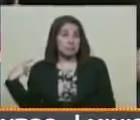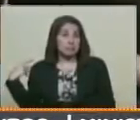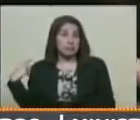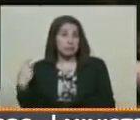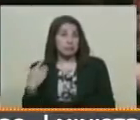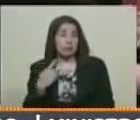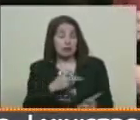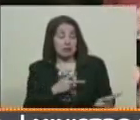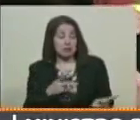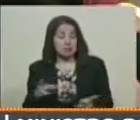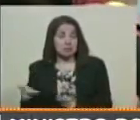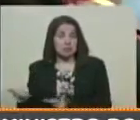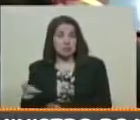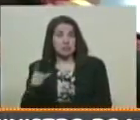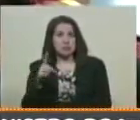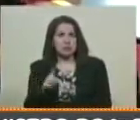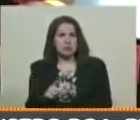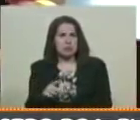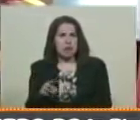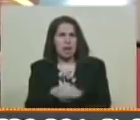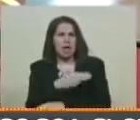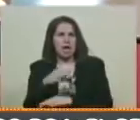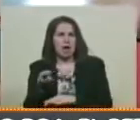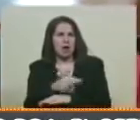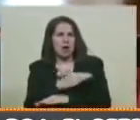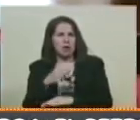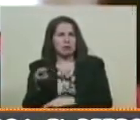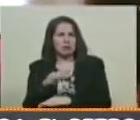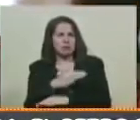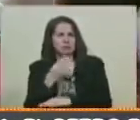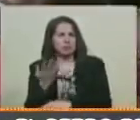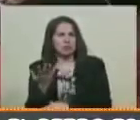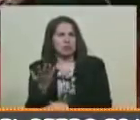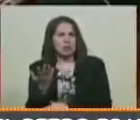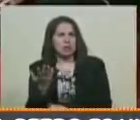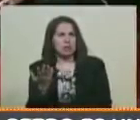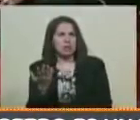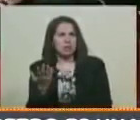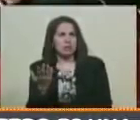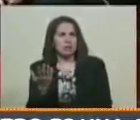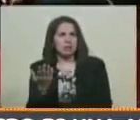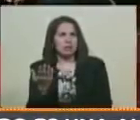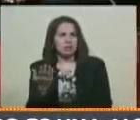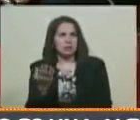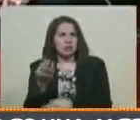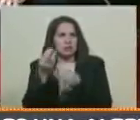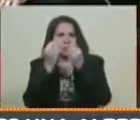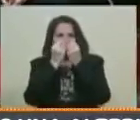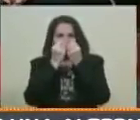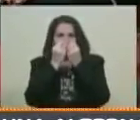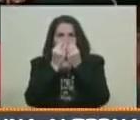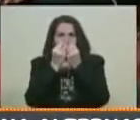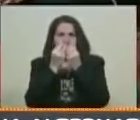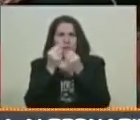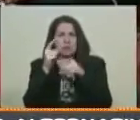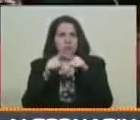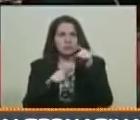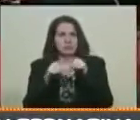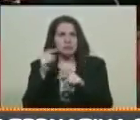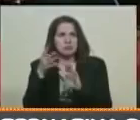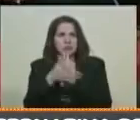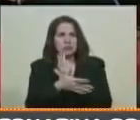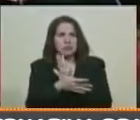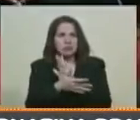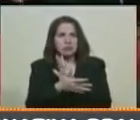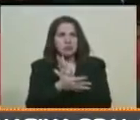pequeña invitación a través de la música o un recorrido, un paso, ¿no?, si se puede decir de esa manera, por el hard rock con tendencia hacia